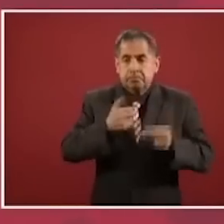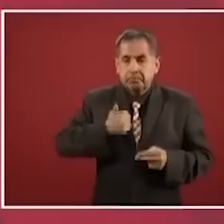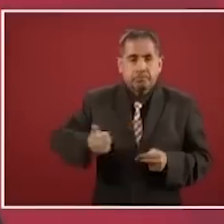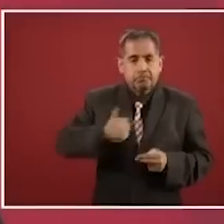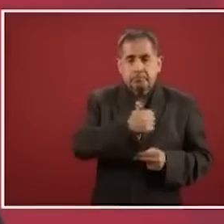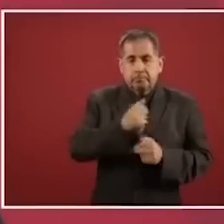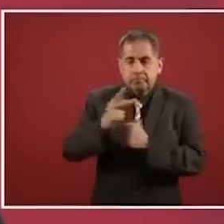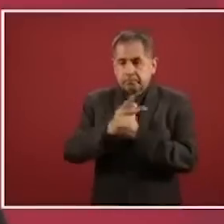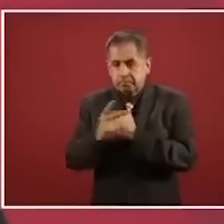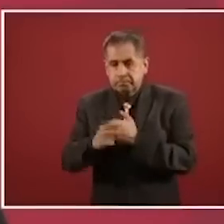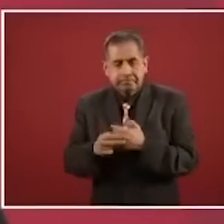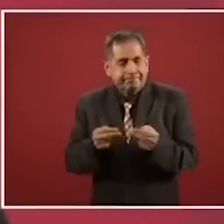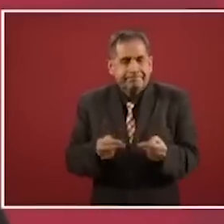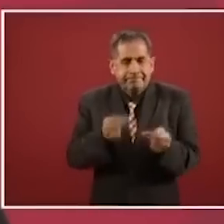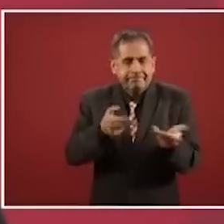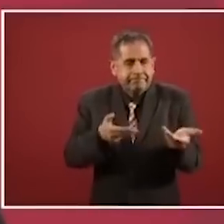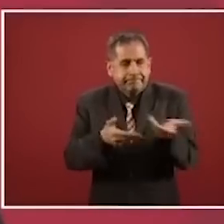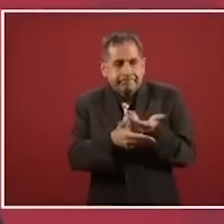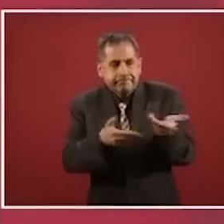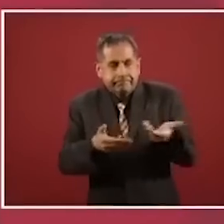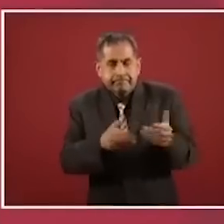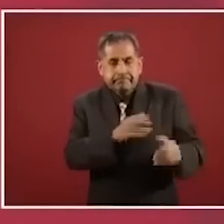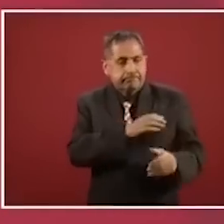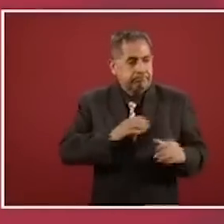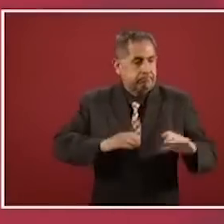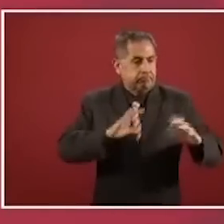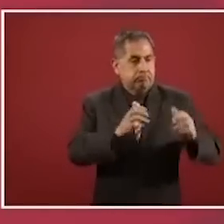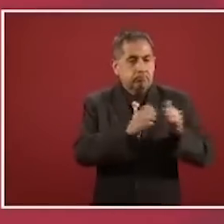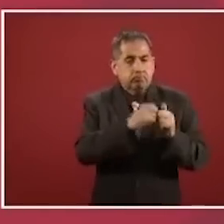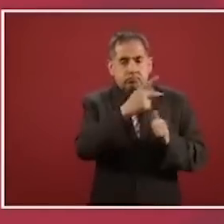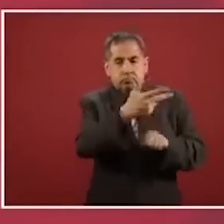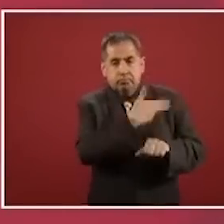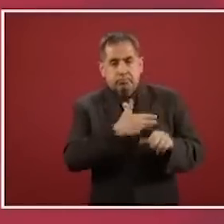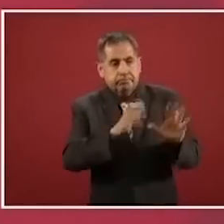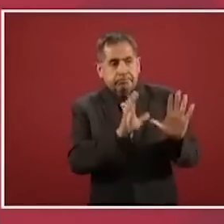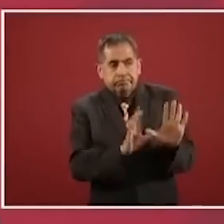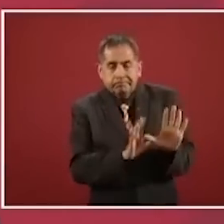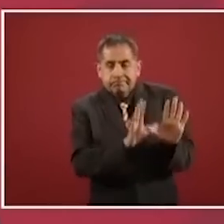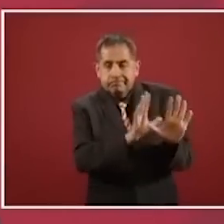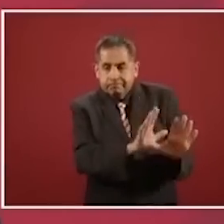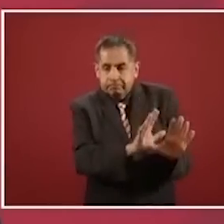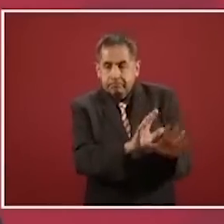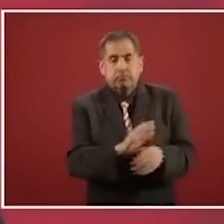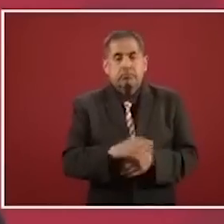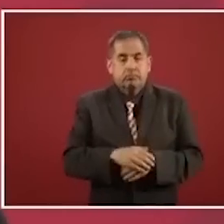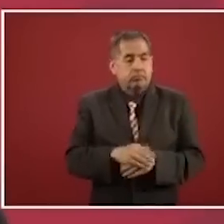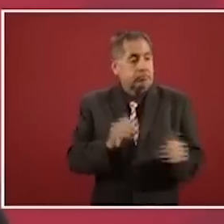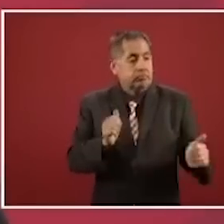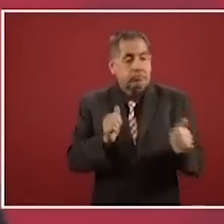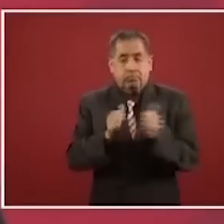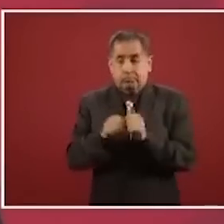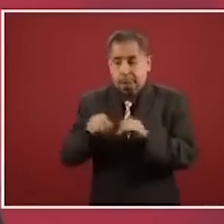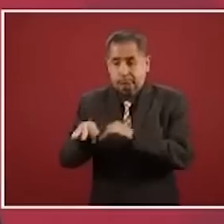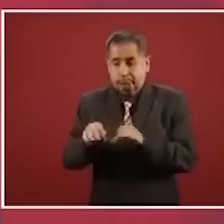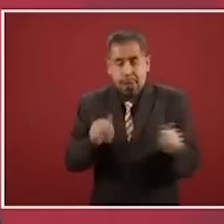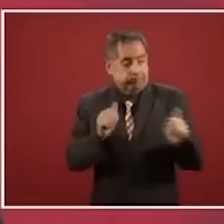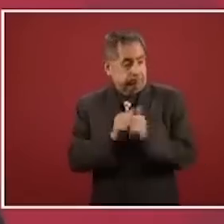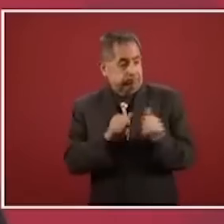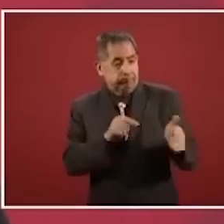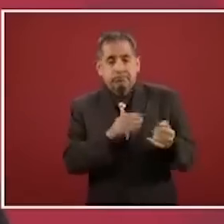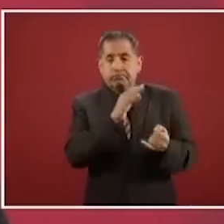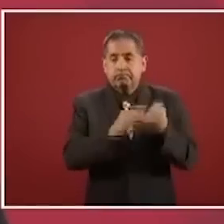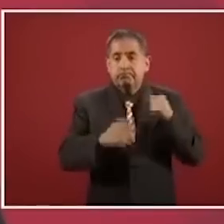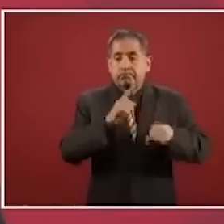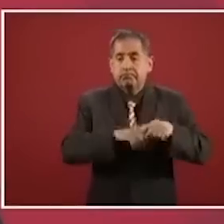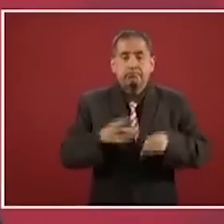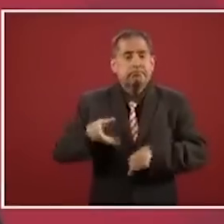Esto claramente es una negociación del Congreso con su Ejecutivo. Vuelvo a insistir, los agregados dependen en última